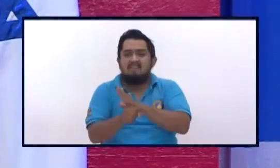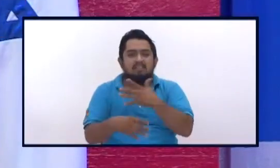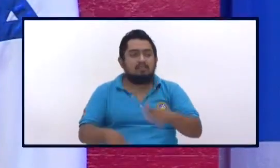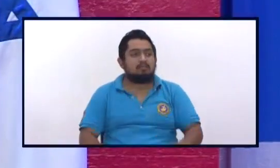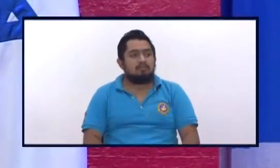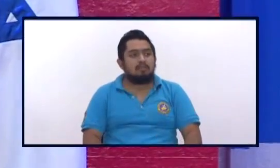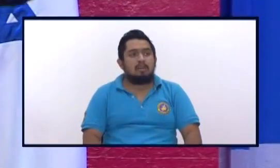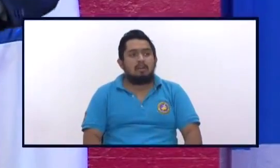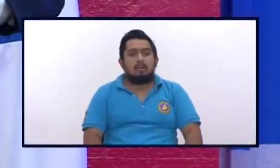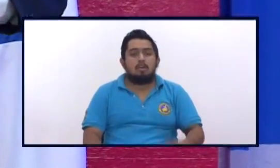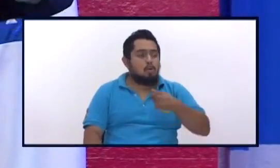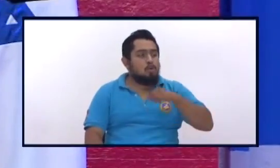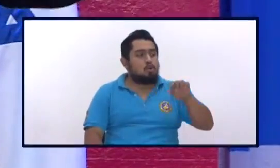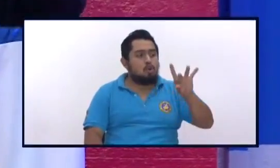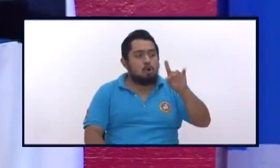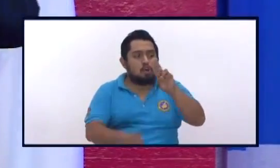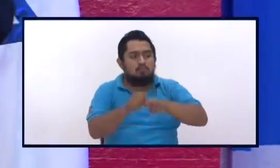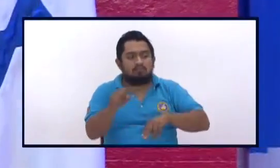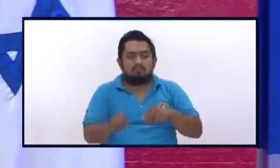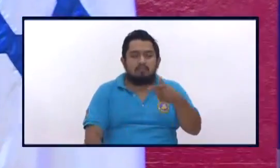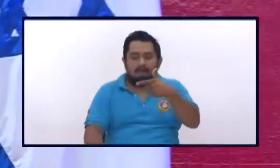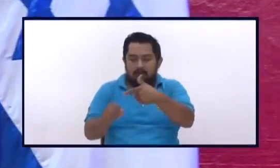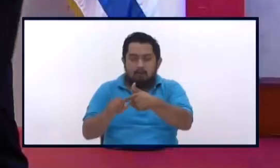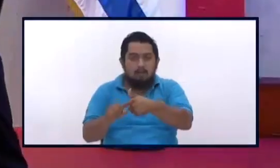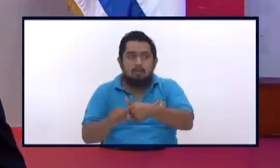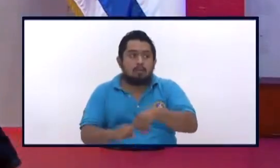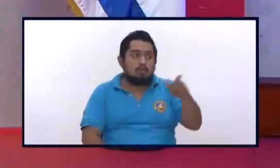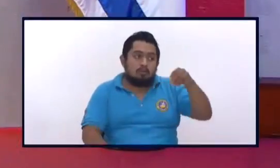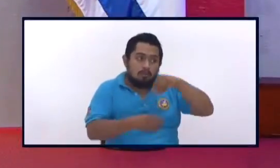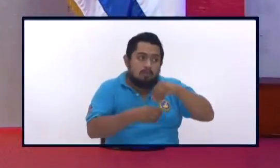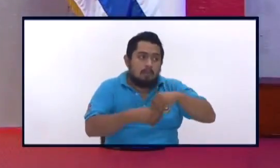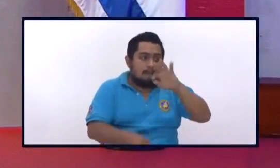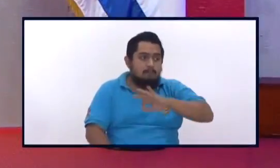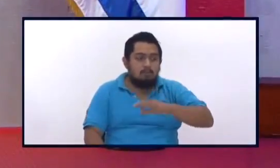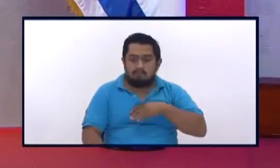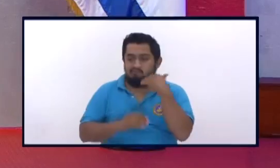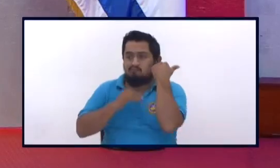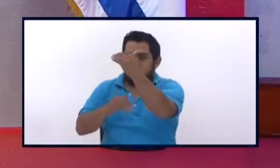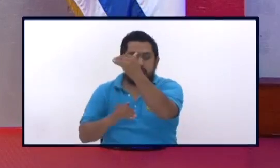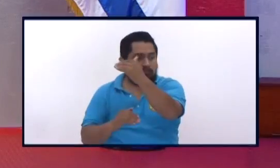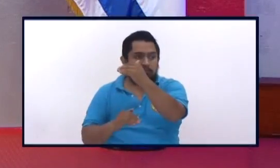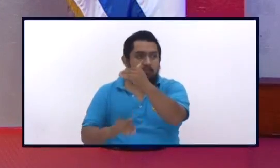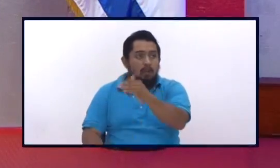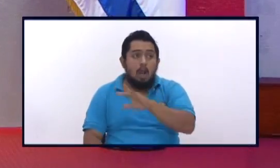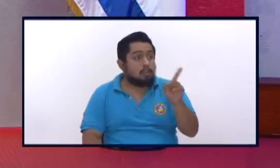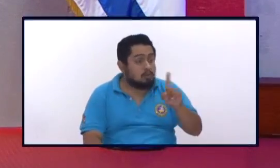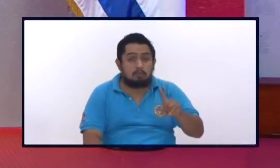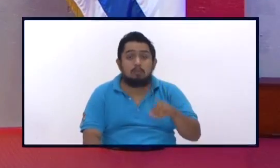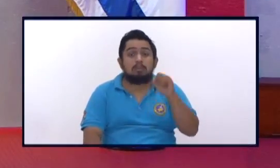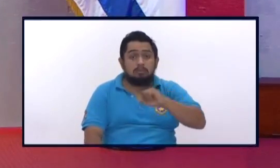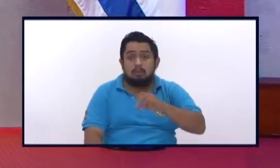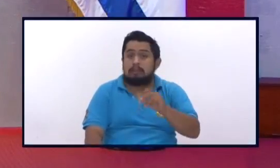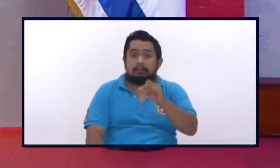yo le echo a 8 colores 7 dólares miraba para ahorrarte la plata y en al no es que no es que se